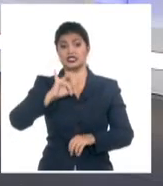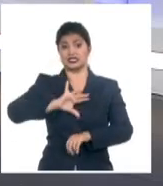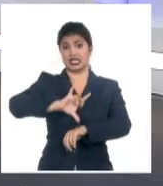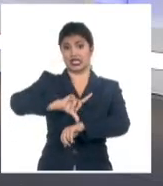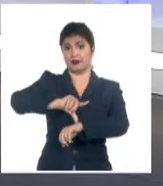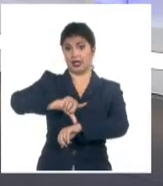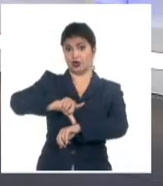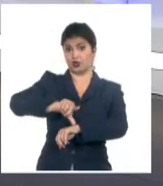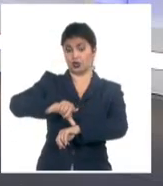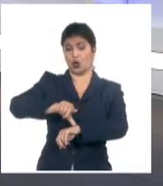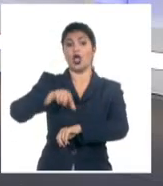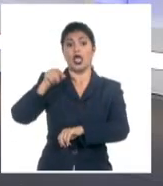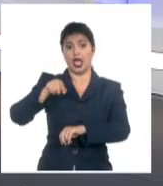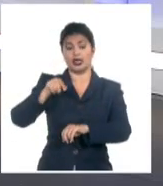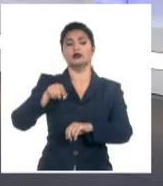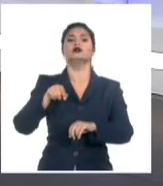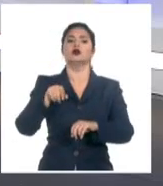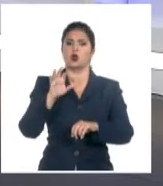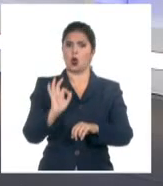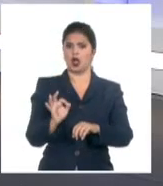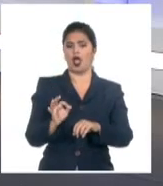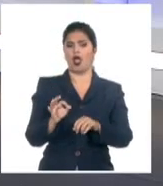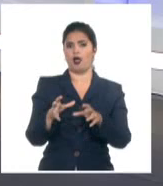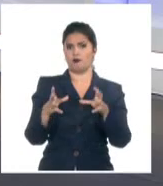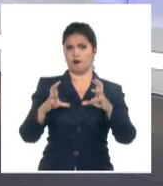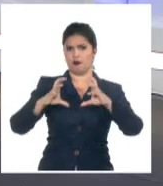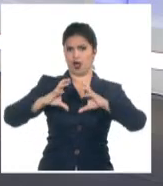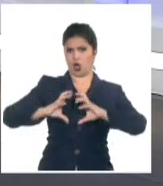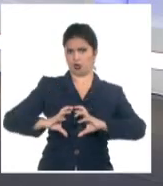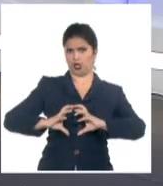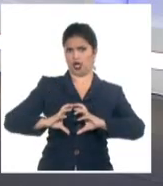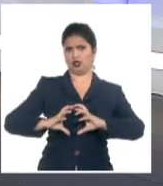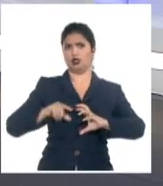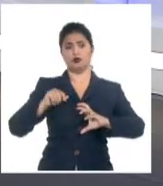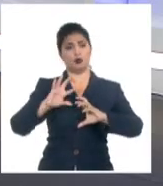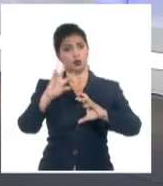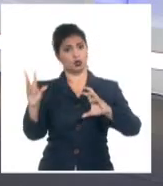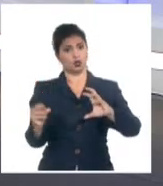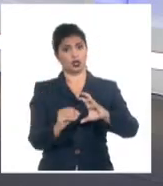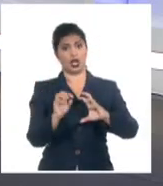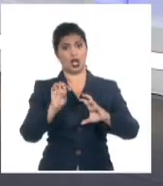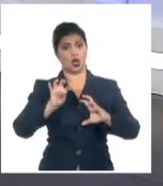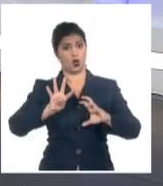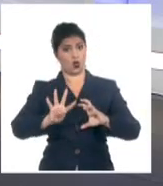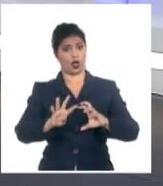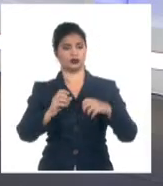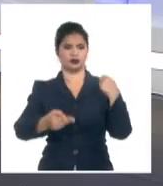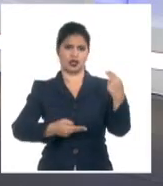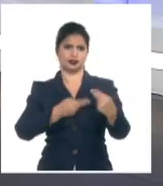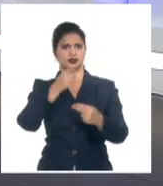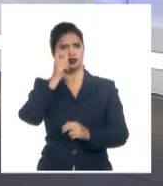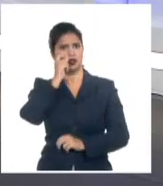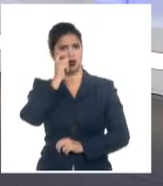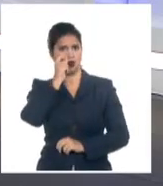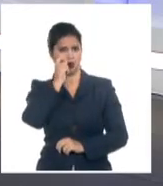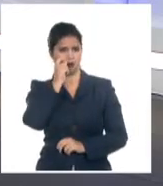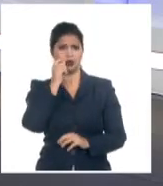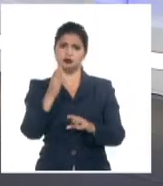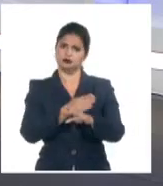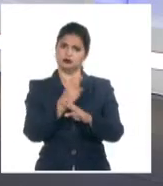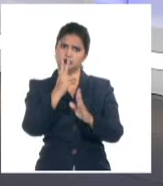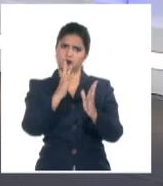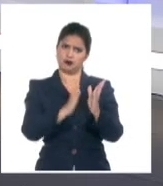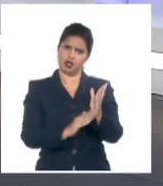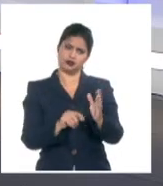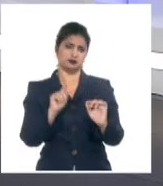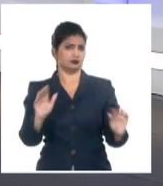segundos, con 5 kilos de lastre en la cintura. Con este, ya suman 4 los intentos que realiza en menos de 2 meses. Al terminar la